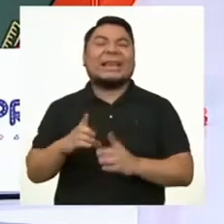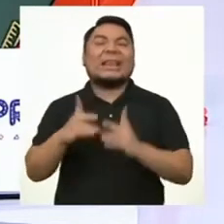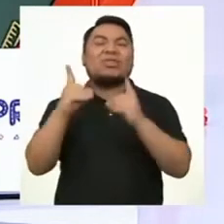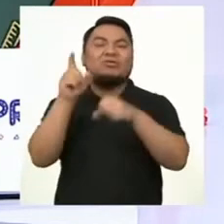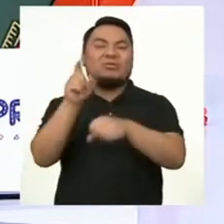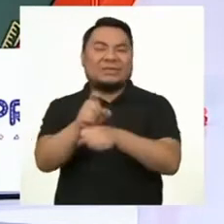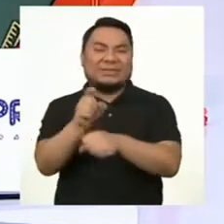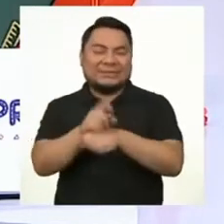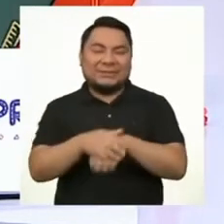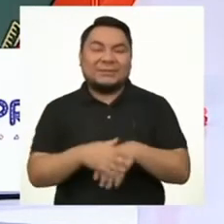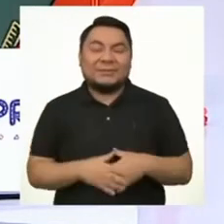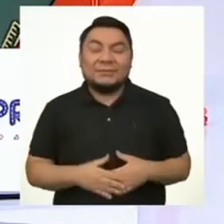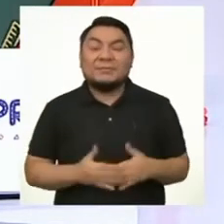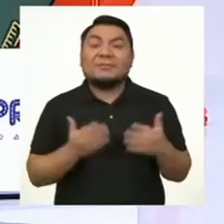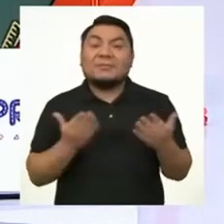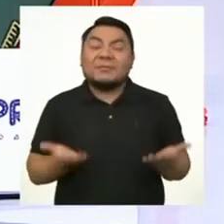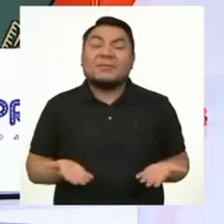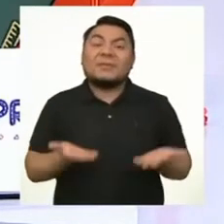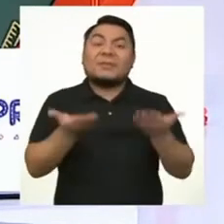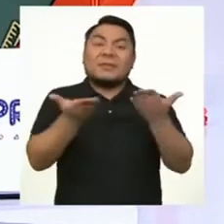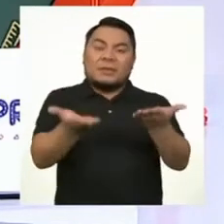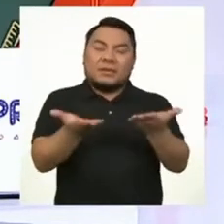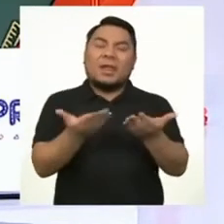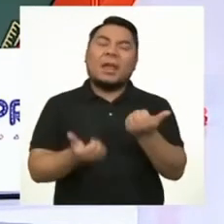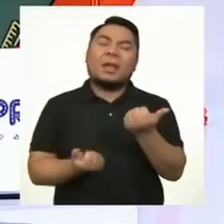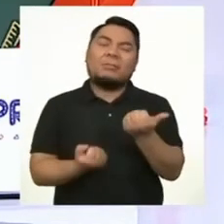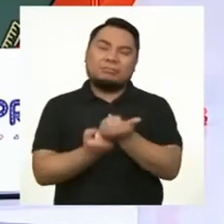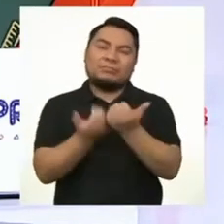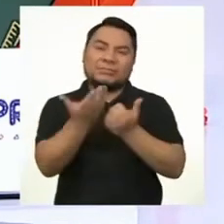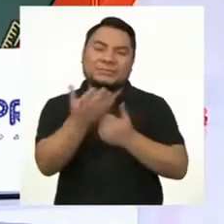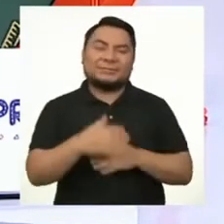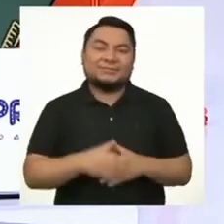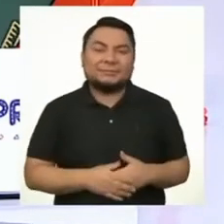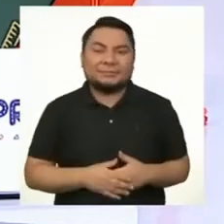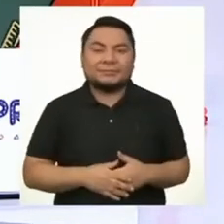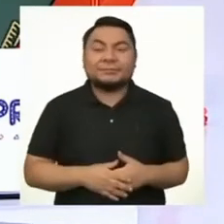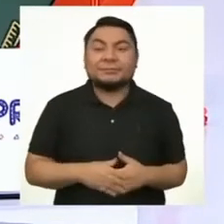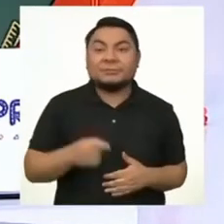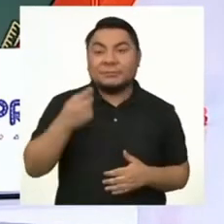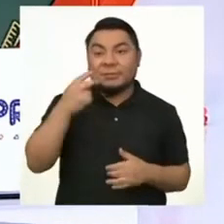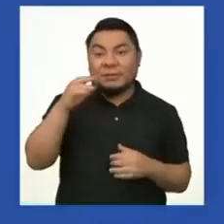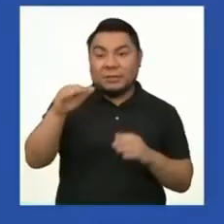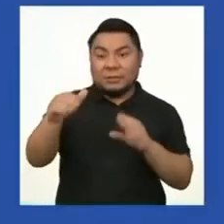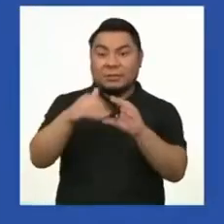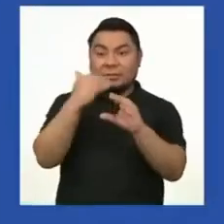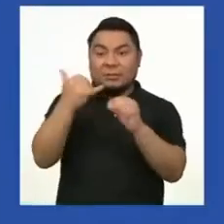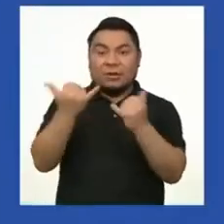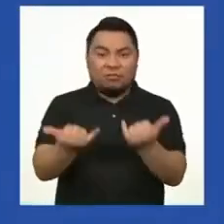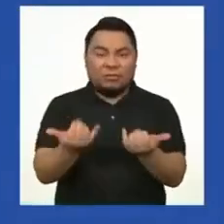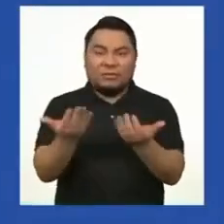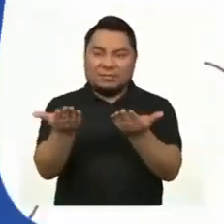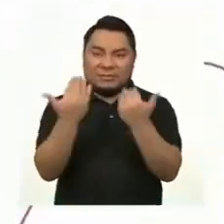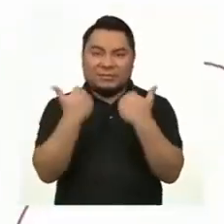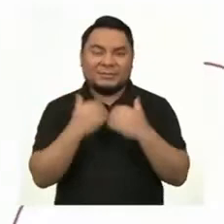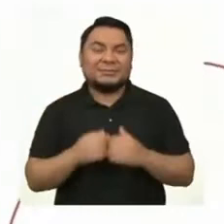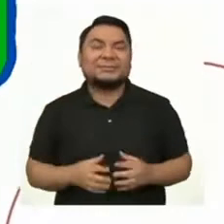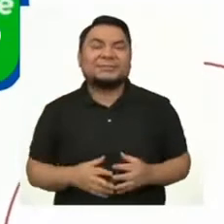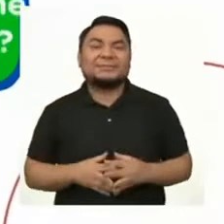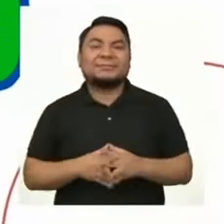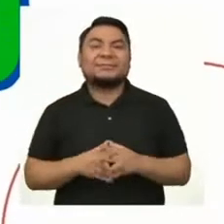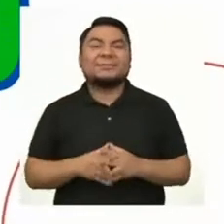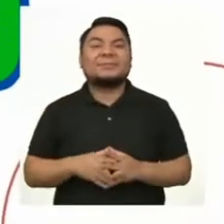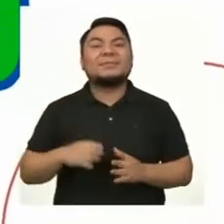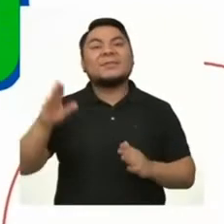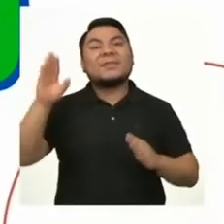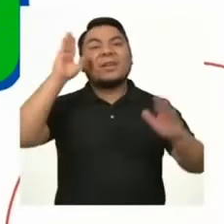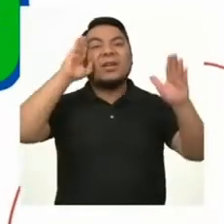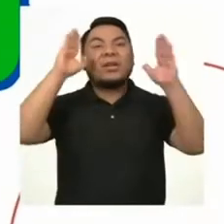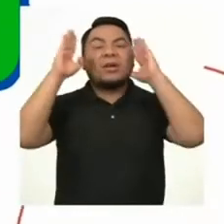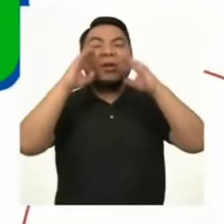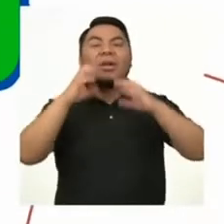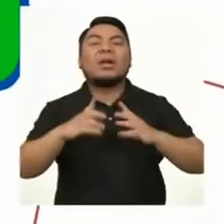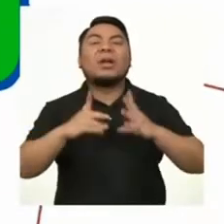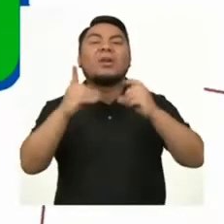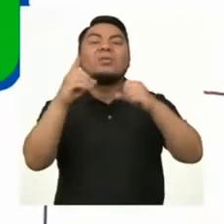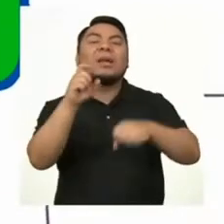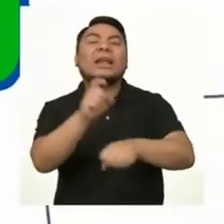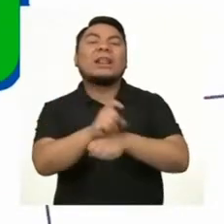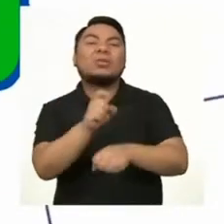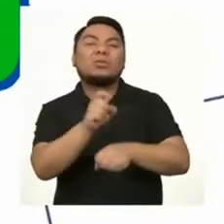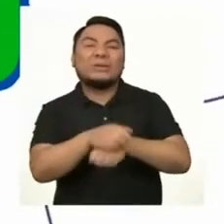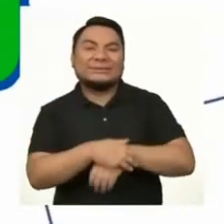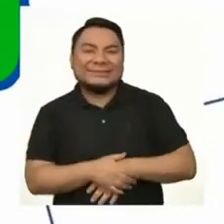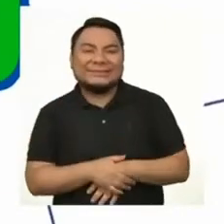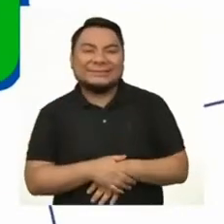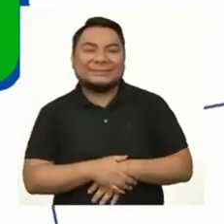Educación para darles una mano. Vamos con los mensajes del día. Hola, Doctora Educación.